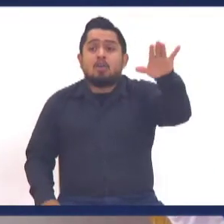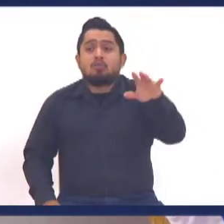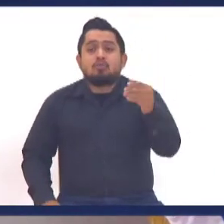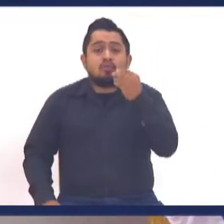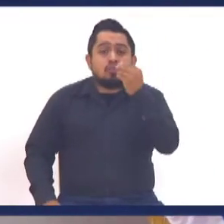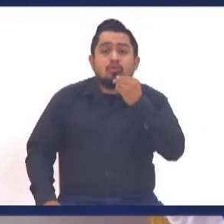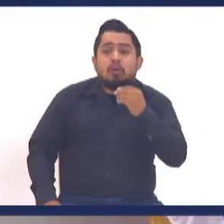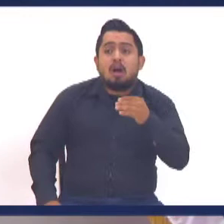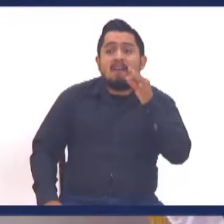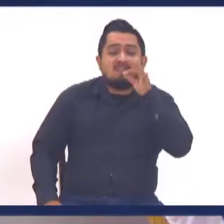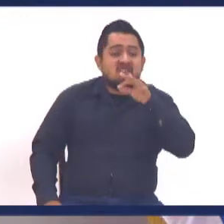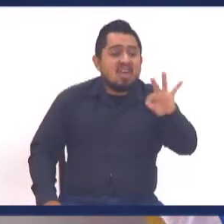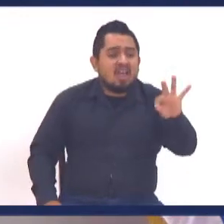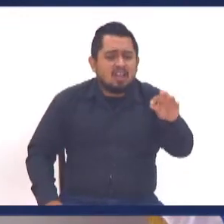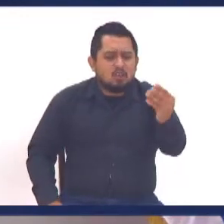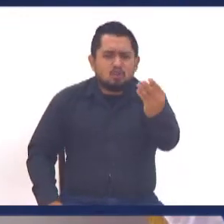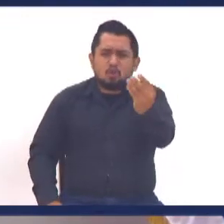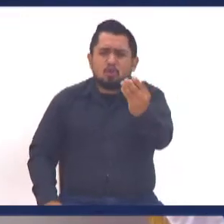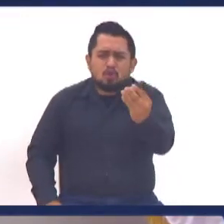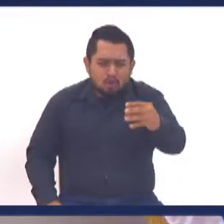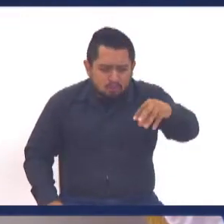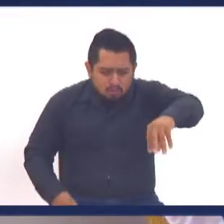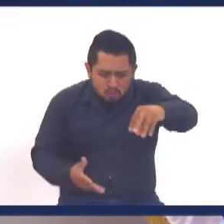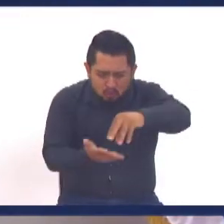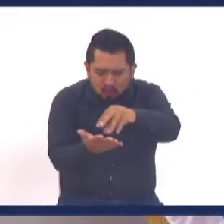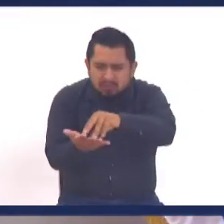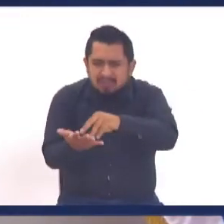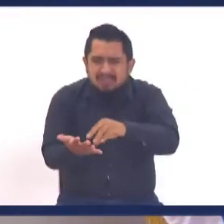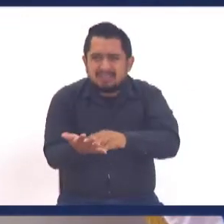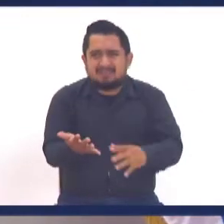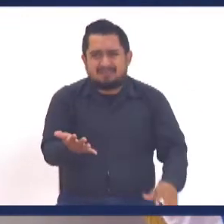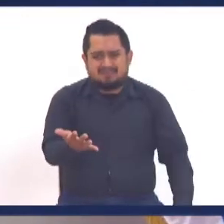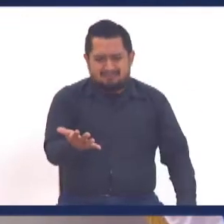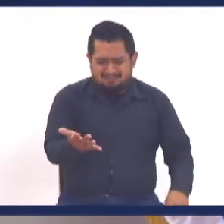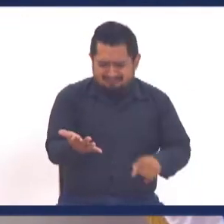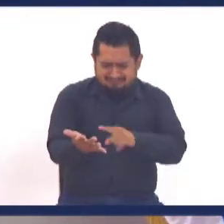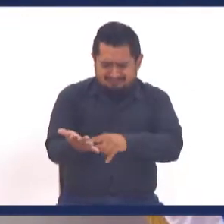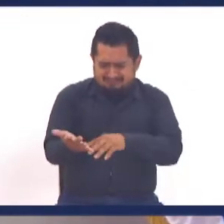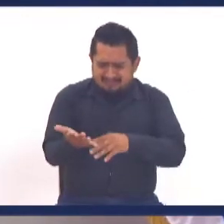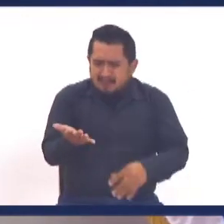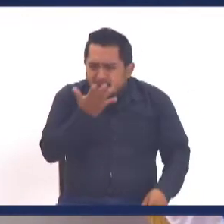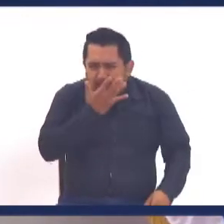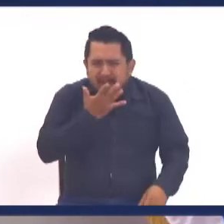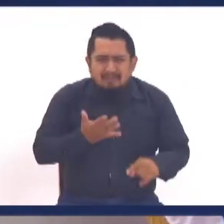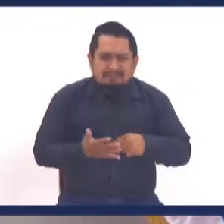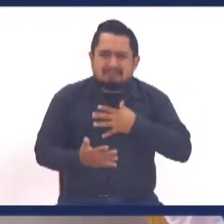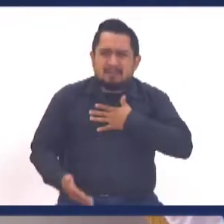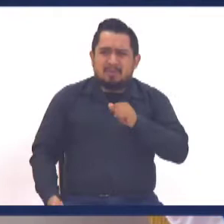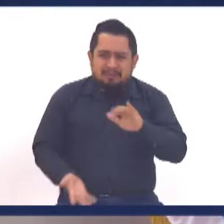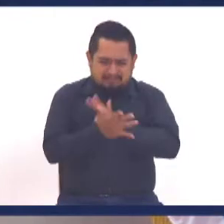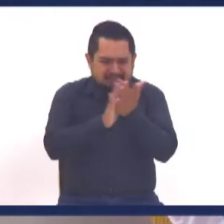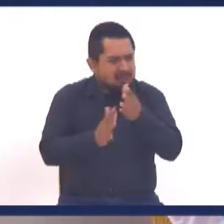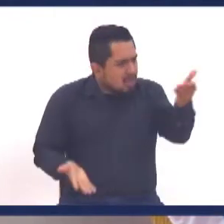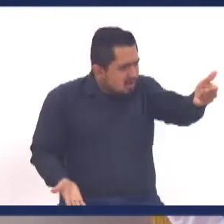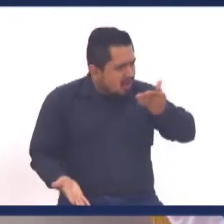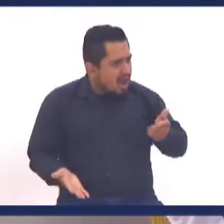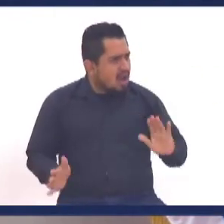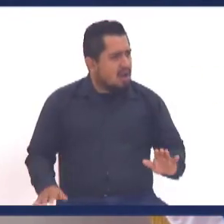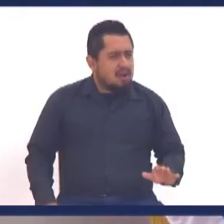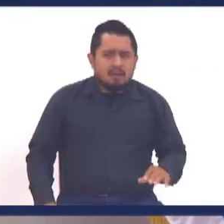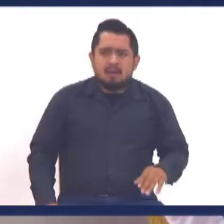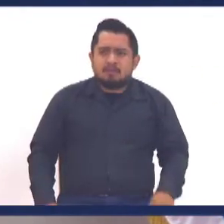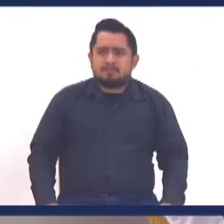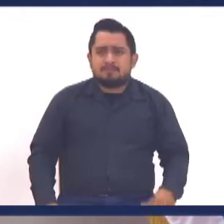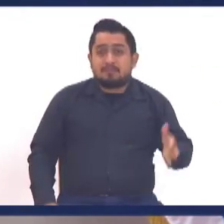a comer comida francesa cielo puchito ve y le colorea en el plato no menos breguemos échame jugó en la tortilla no es cierto yo